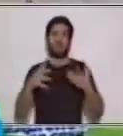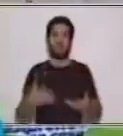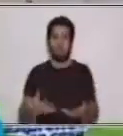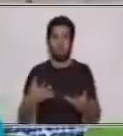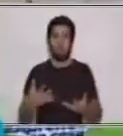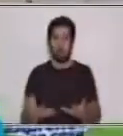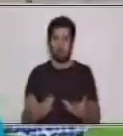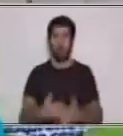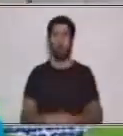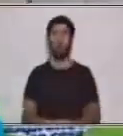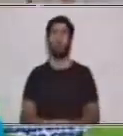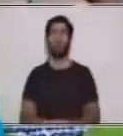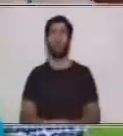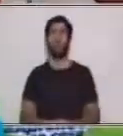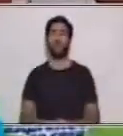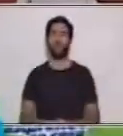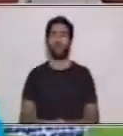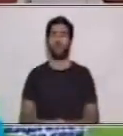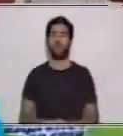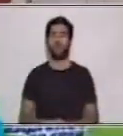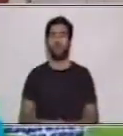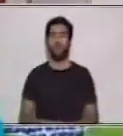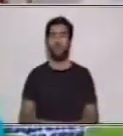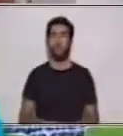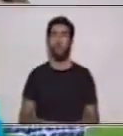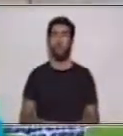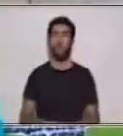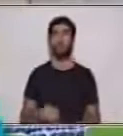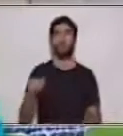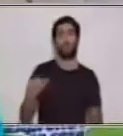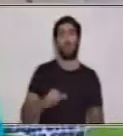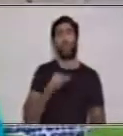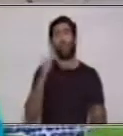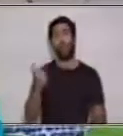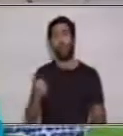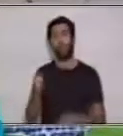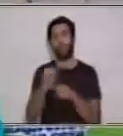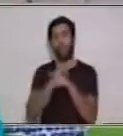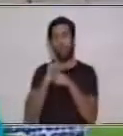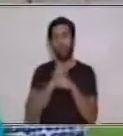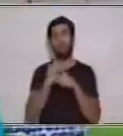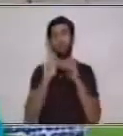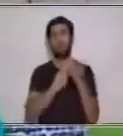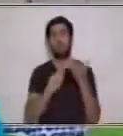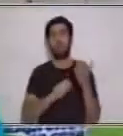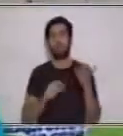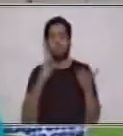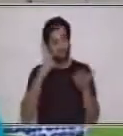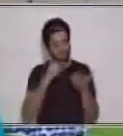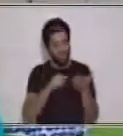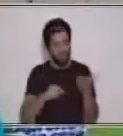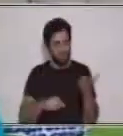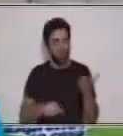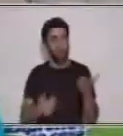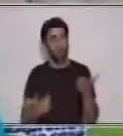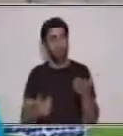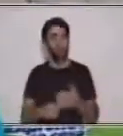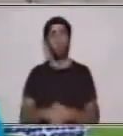peso de la maleta que yo voy a llevar. ¿Cuál es el otro ejercicio que se encuentra ahí? ¿Cambia el peso o